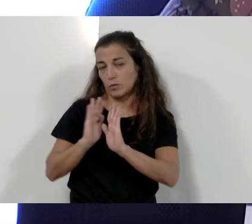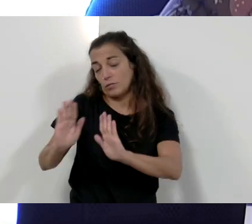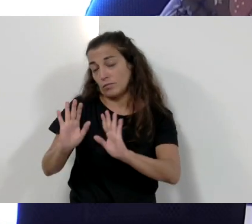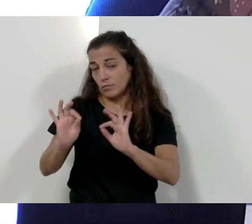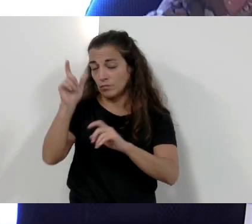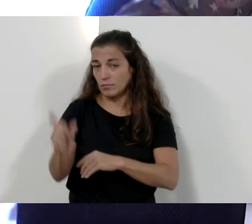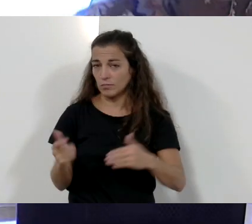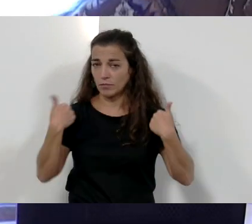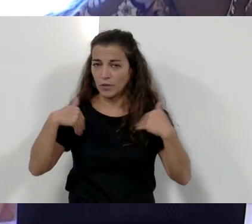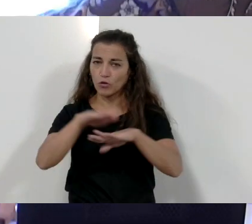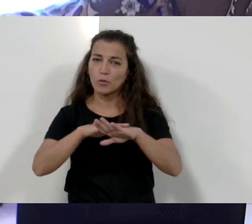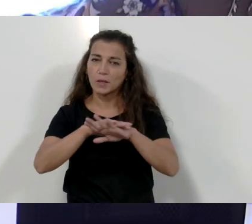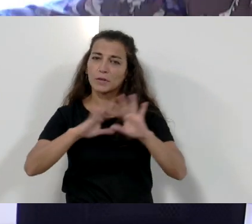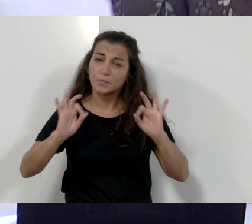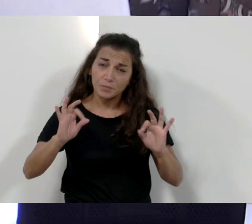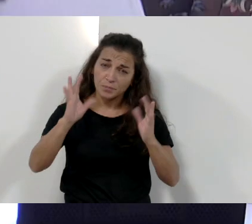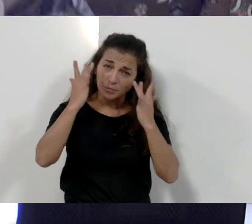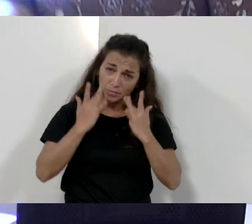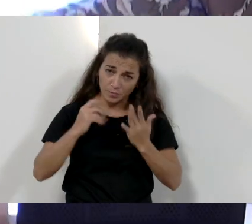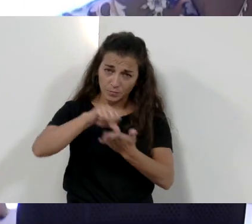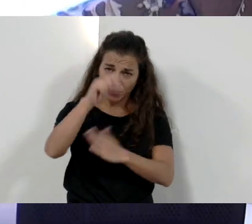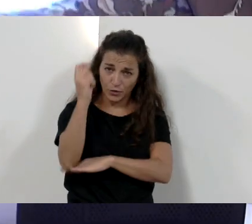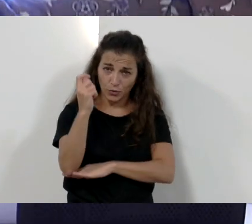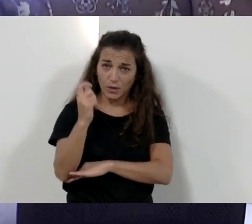de las procesiones y